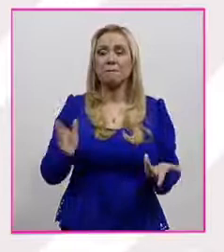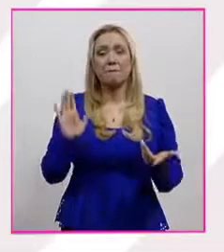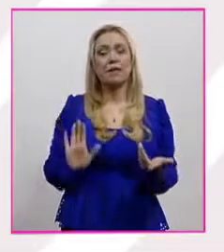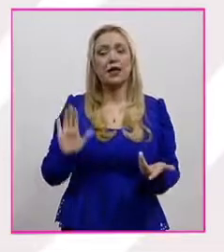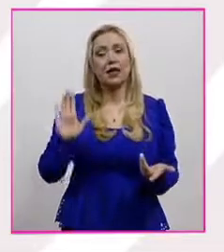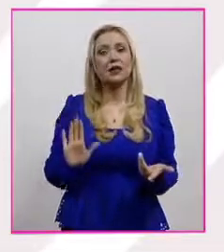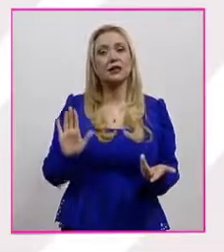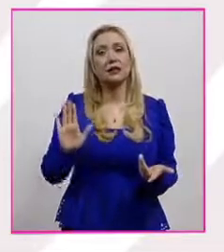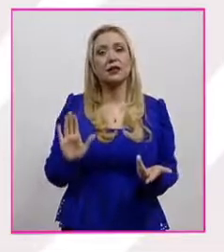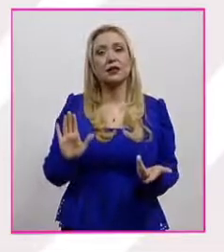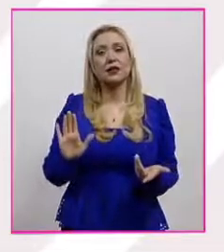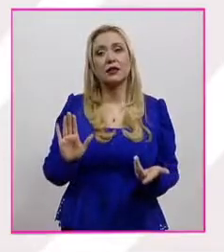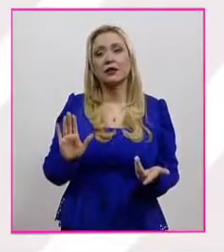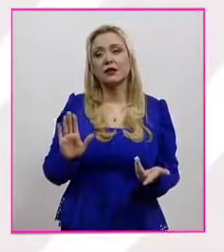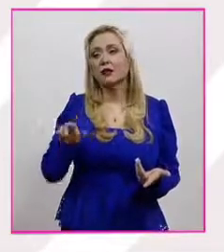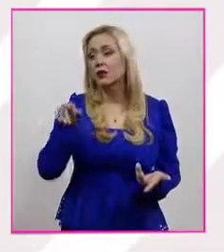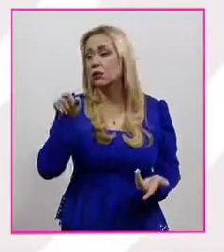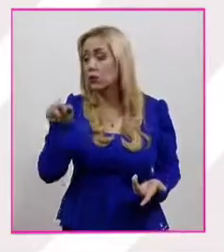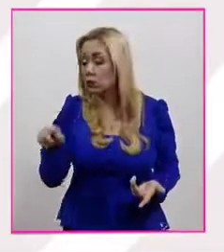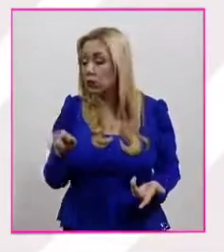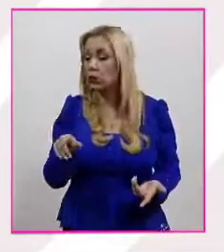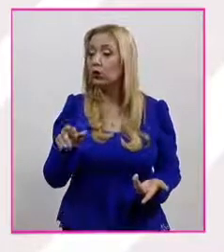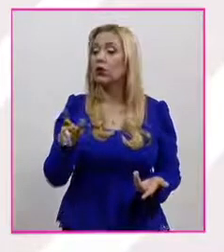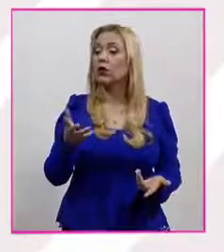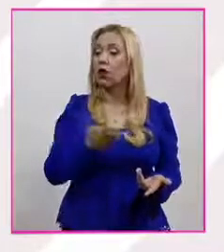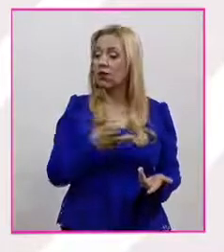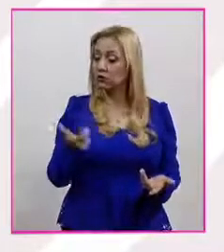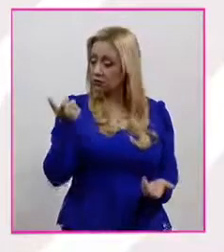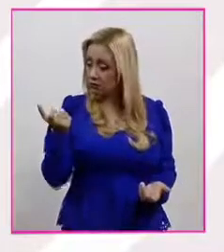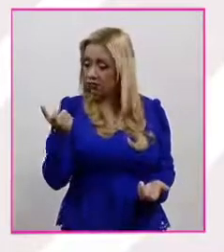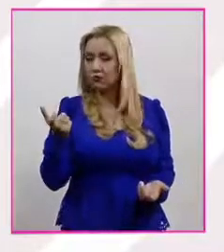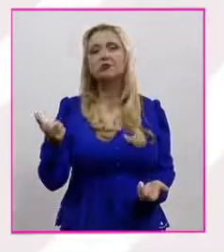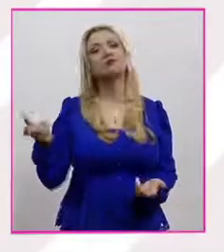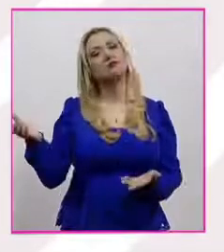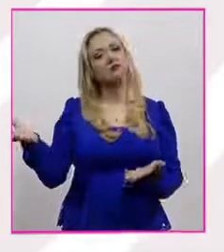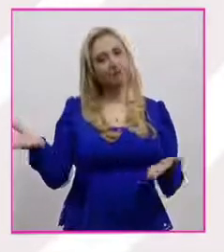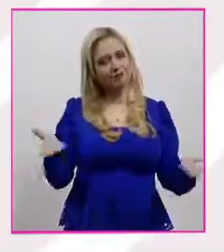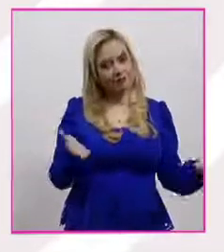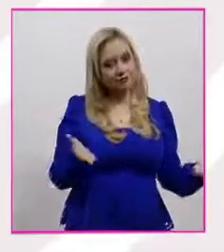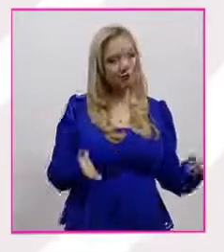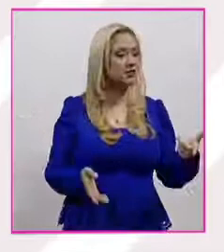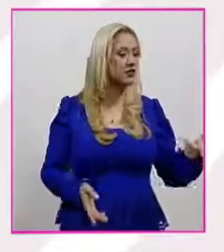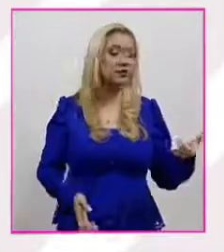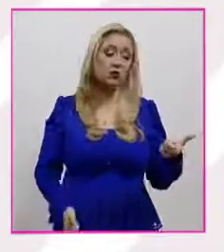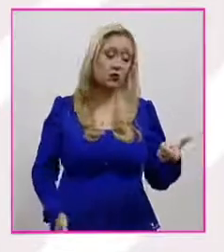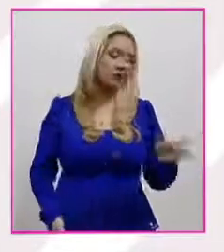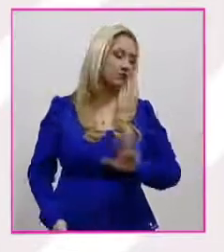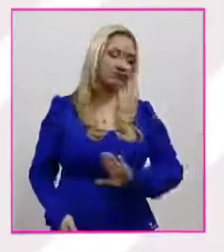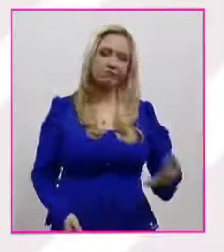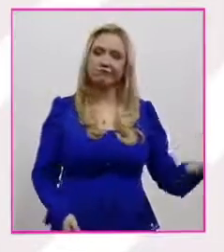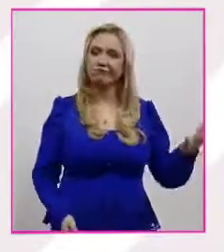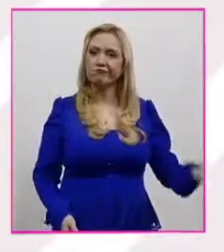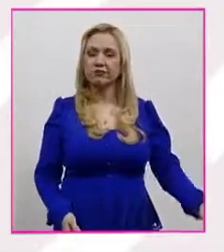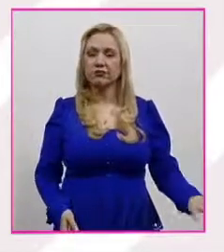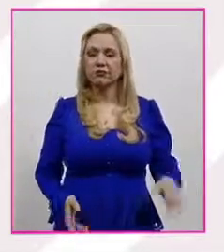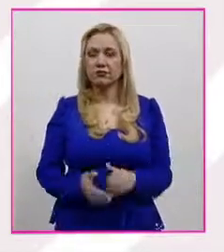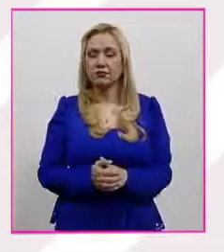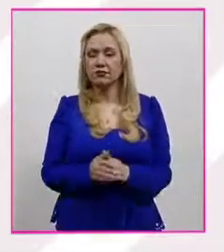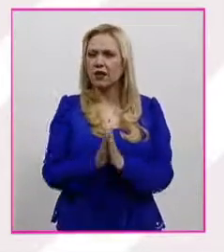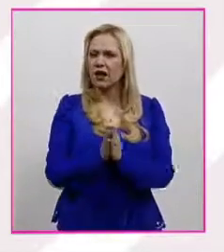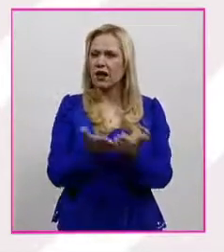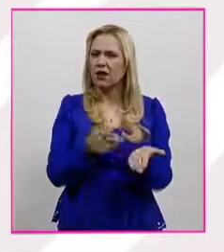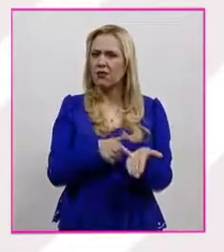condicionamiento social, ¿no? Sobre tus posibilidades o tu potencial, ¿no? Que lo hemos visto, hay un libro por